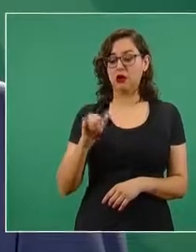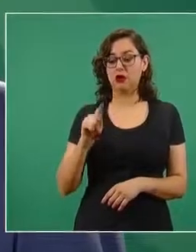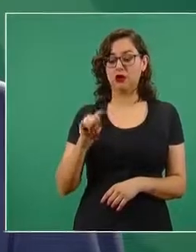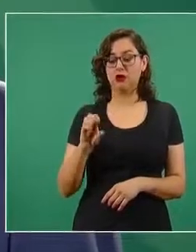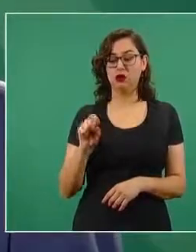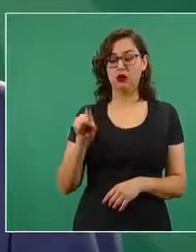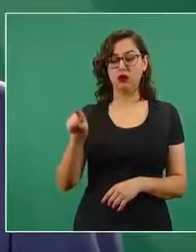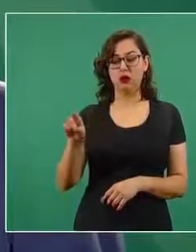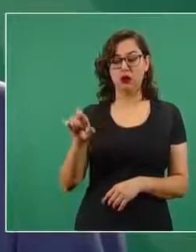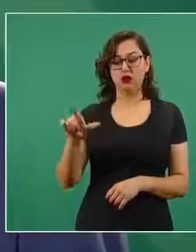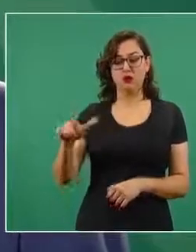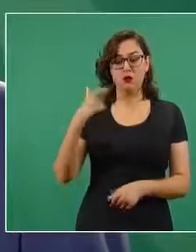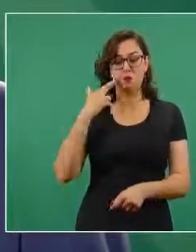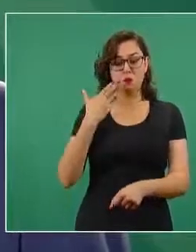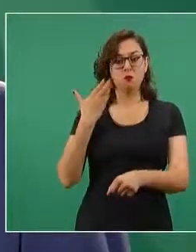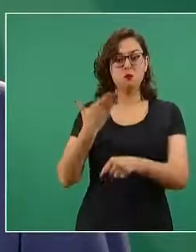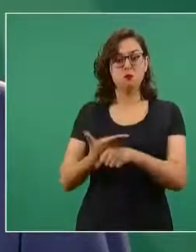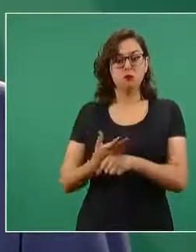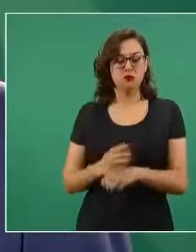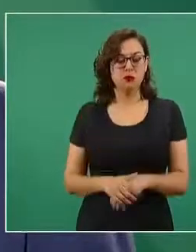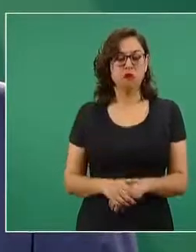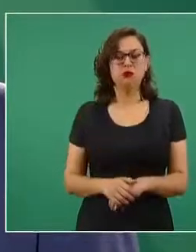se está actuando.